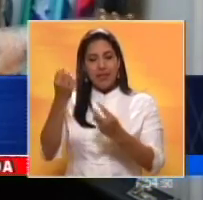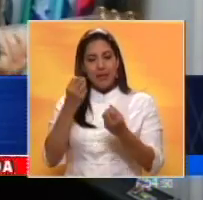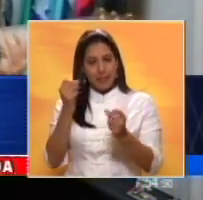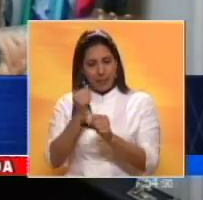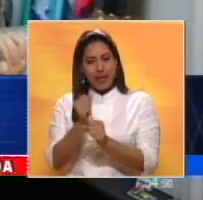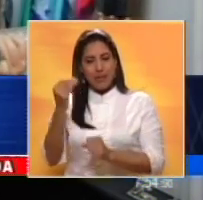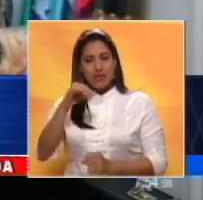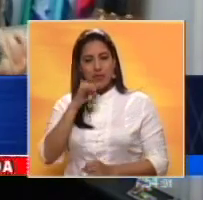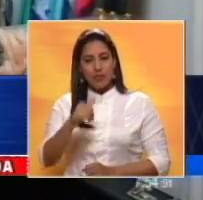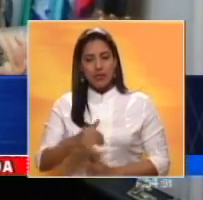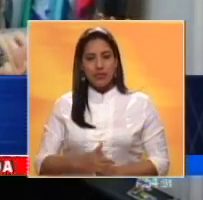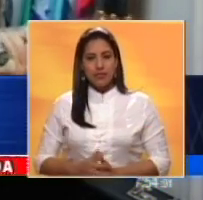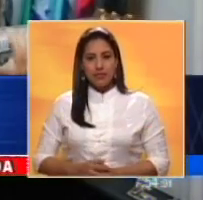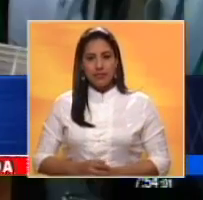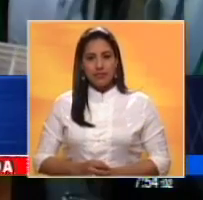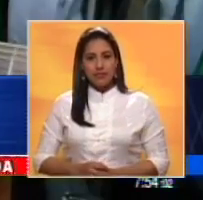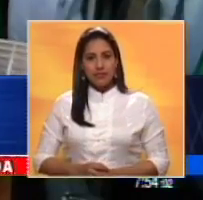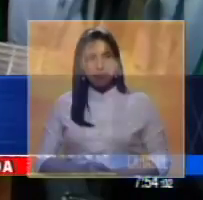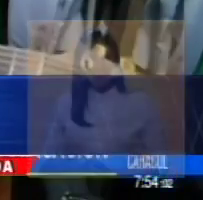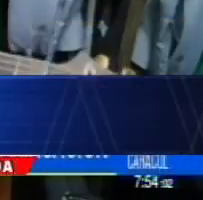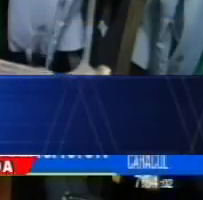lo pierdan, ya venimos.